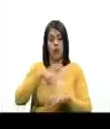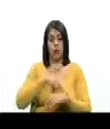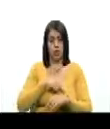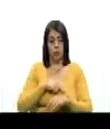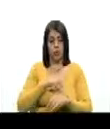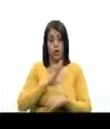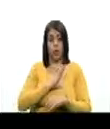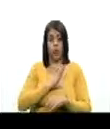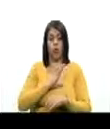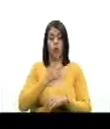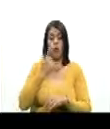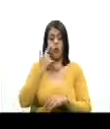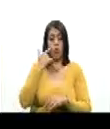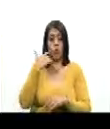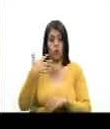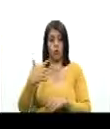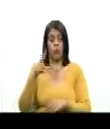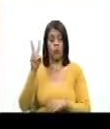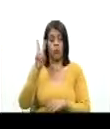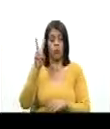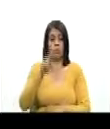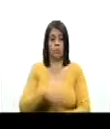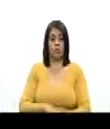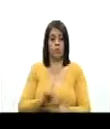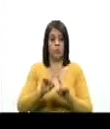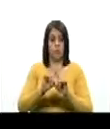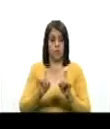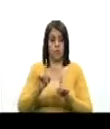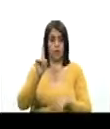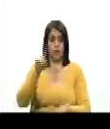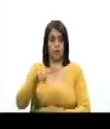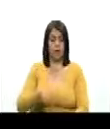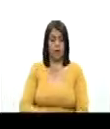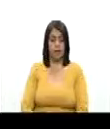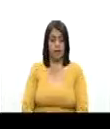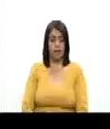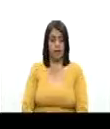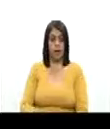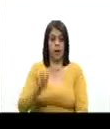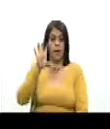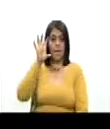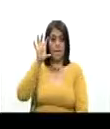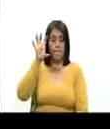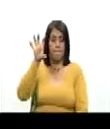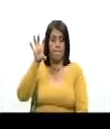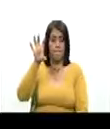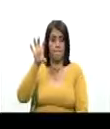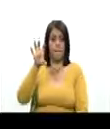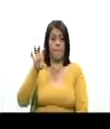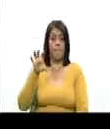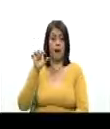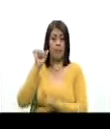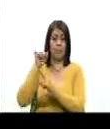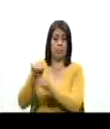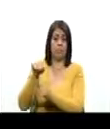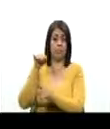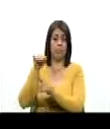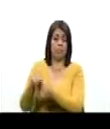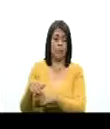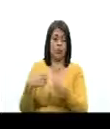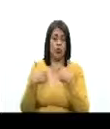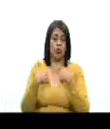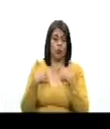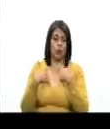gentilicio venezolano. Pero también somos un país agredido,